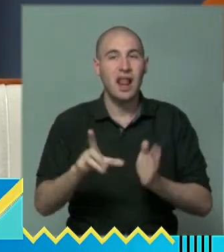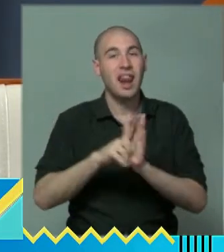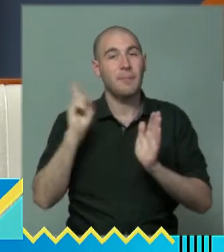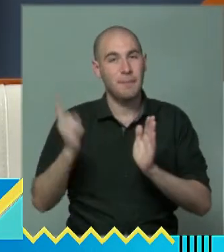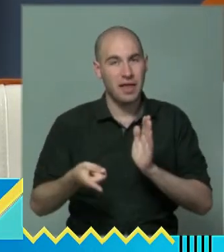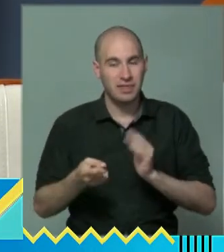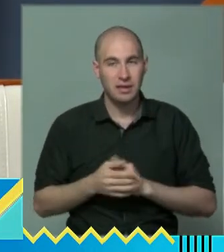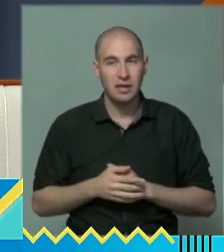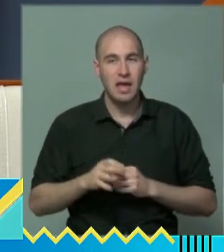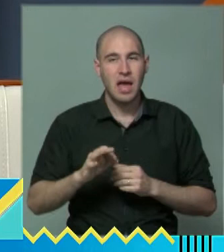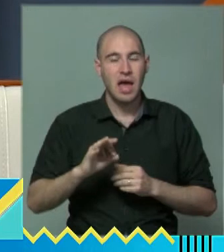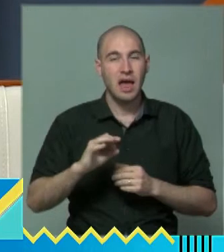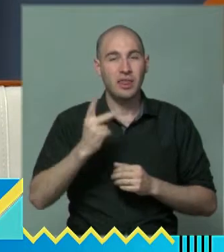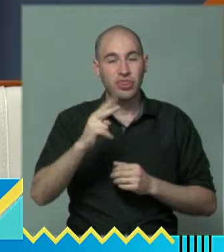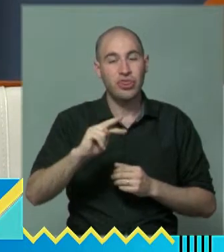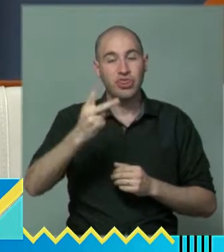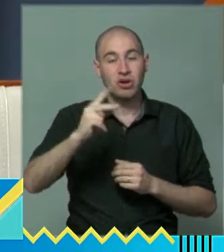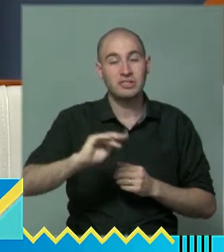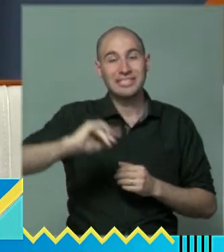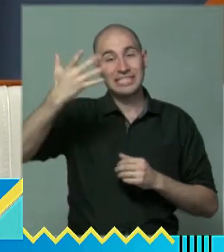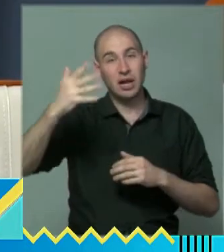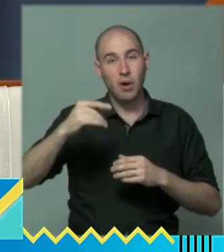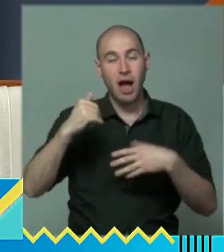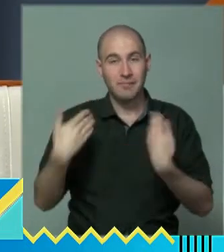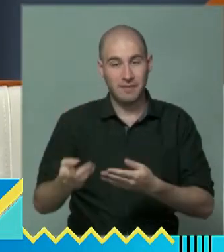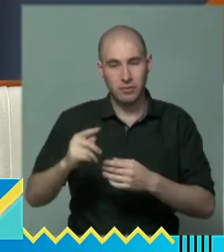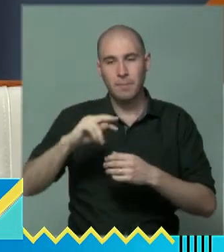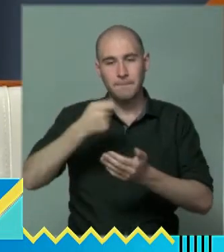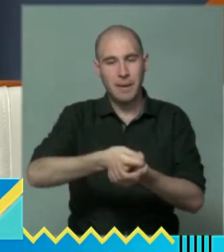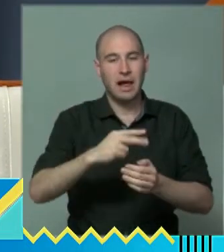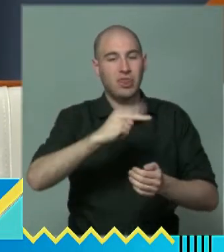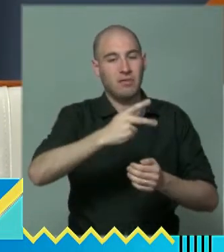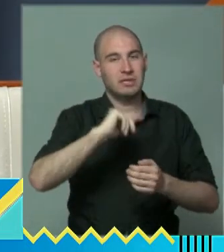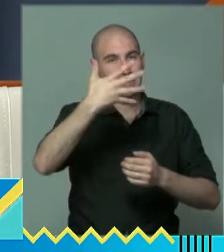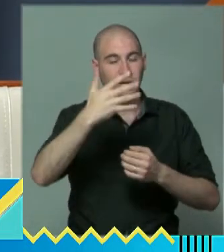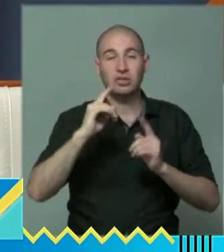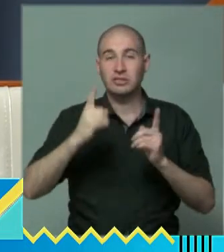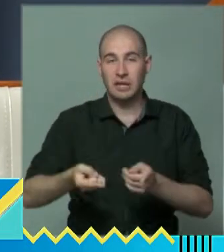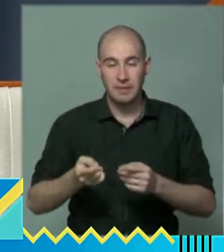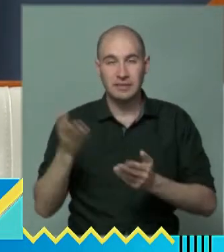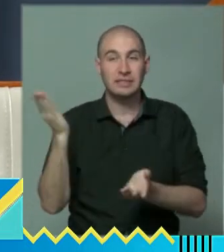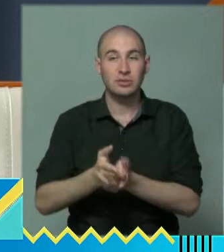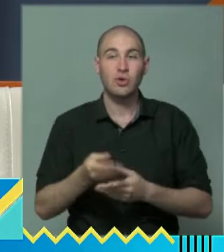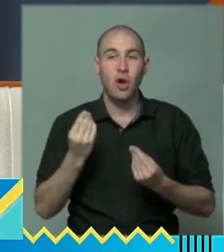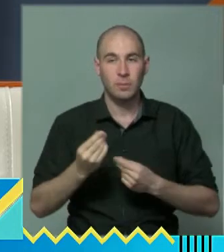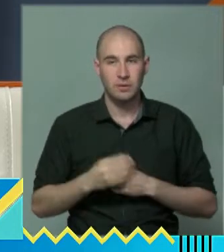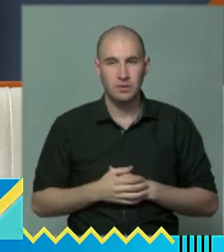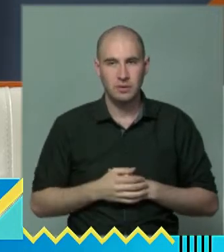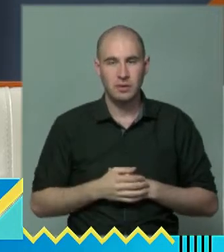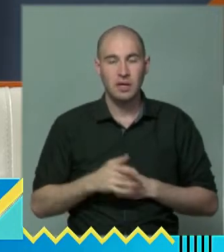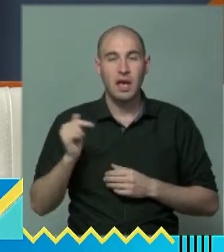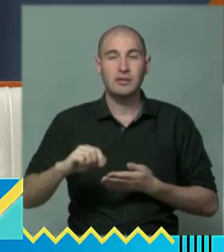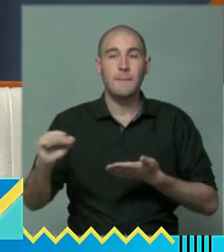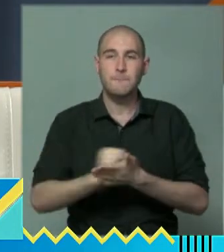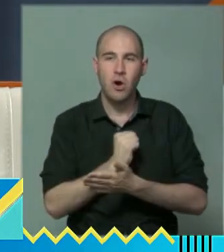ley de 2 a 5 veces el beneficio que obtuvo, y también puede llegar la sanción incluso a la